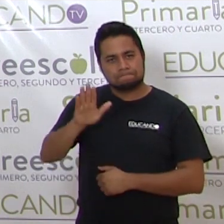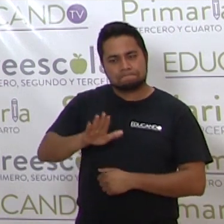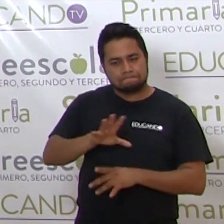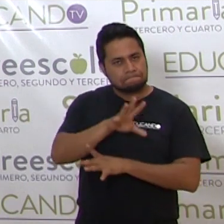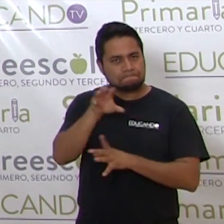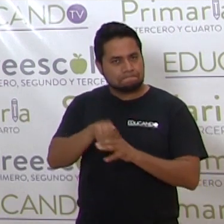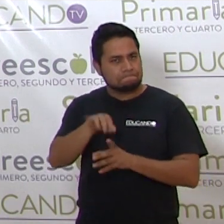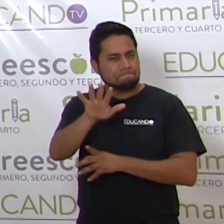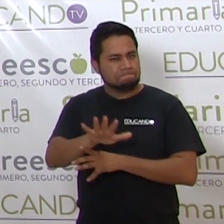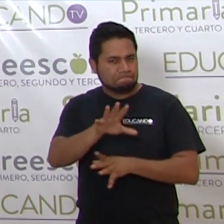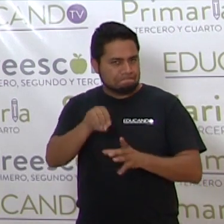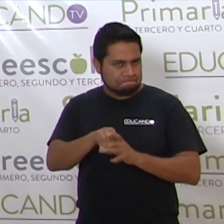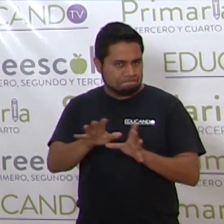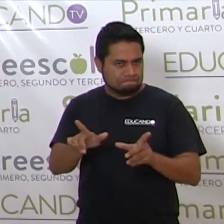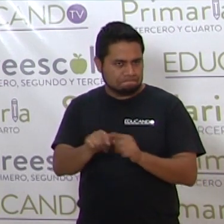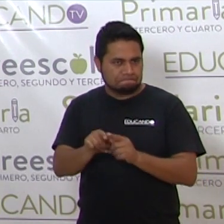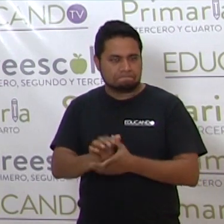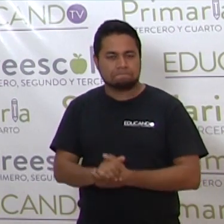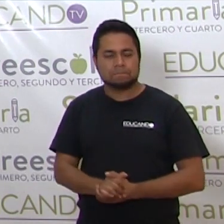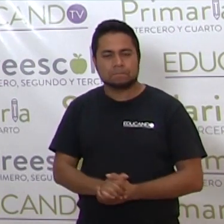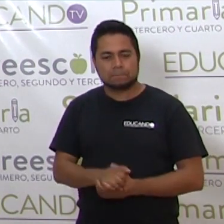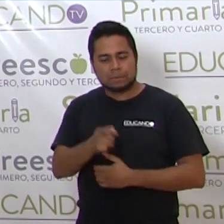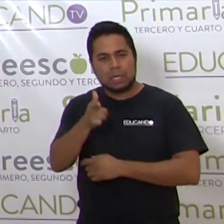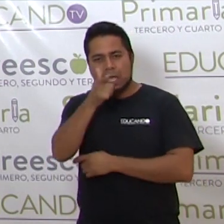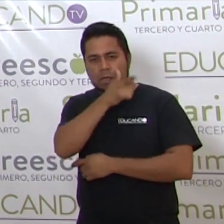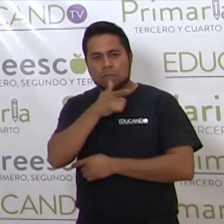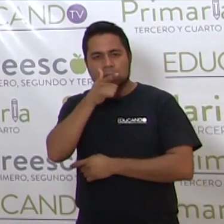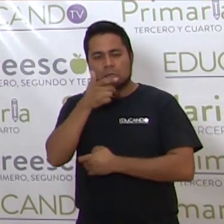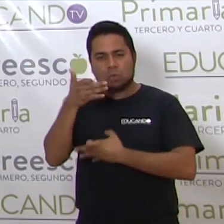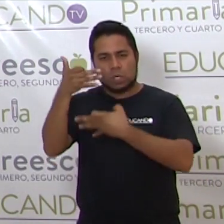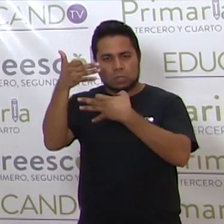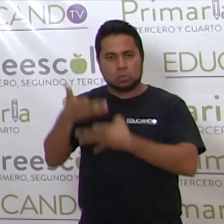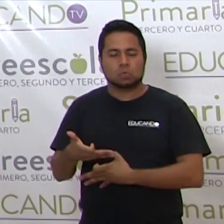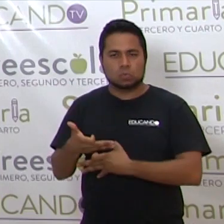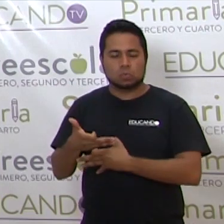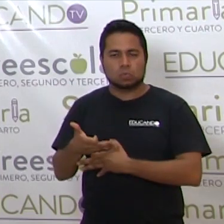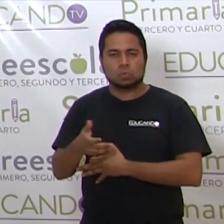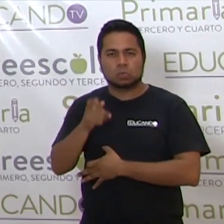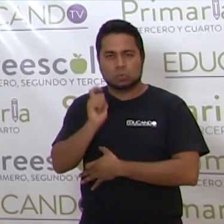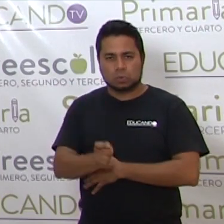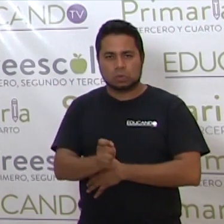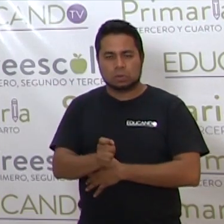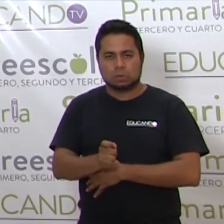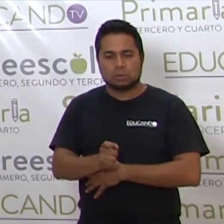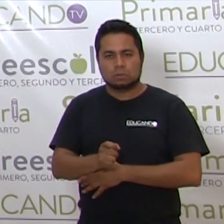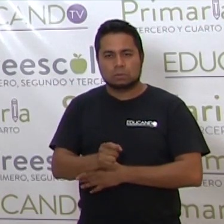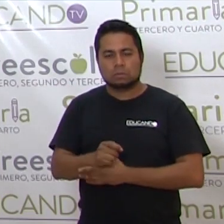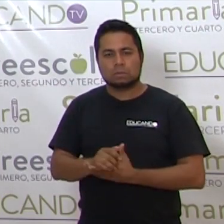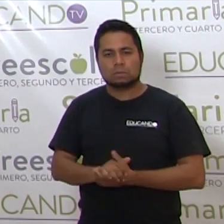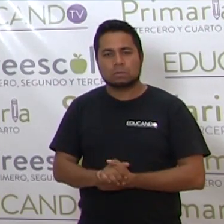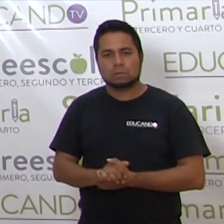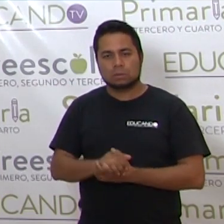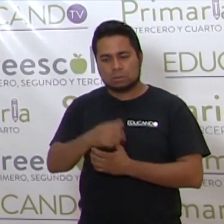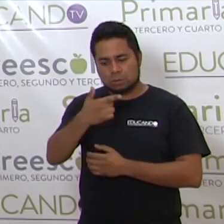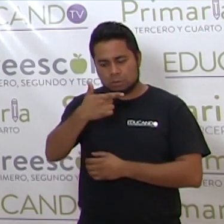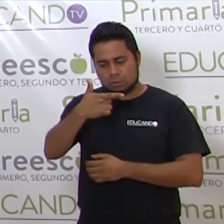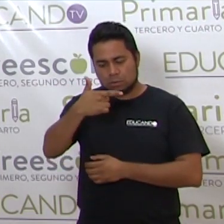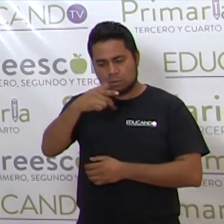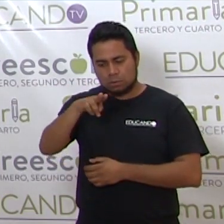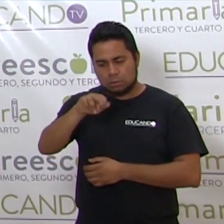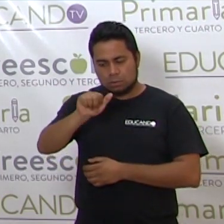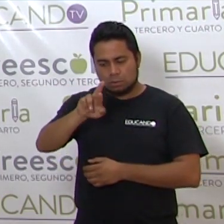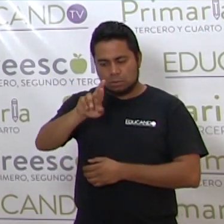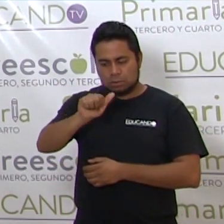todo allí la lengua originaria se llama tupí-guaraní y lo vamos a